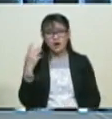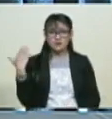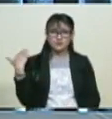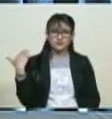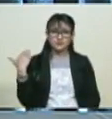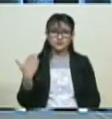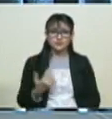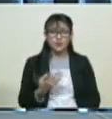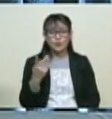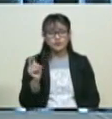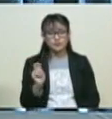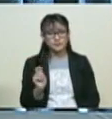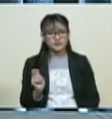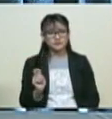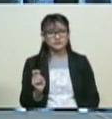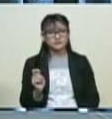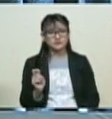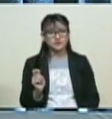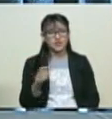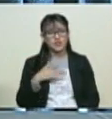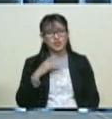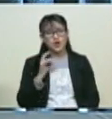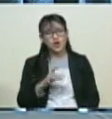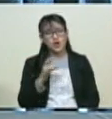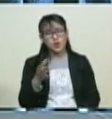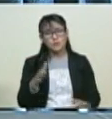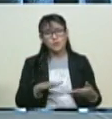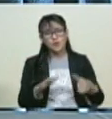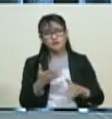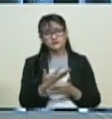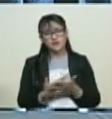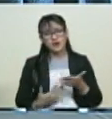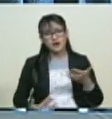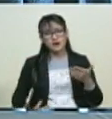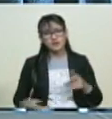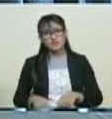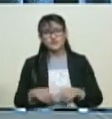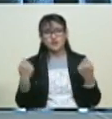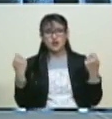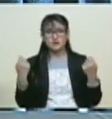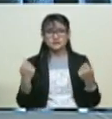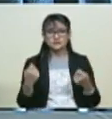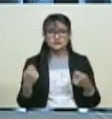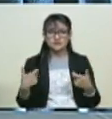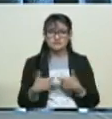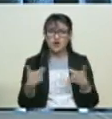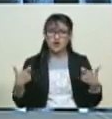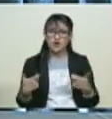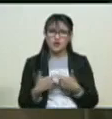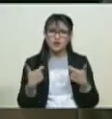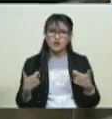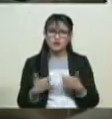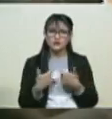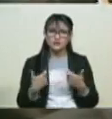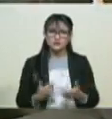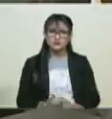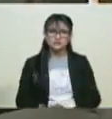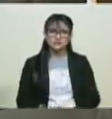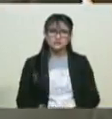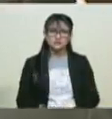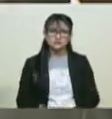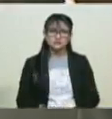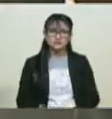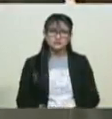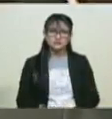cuatro meses de dolor de muerte de sangre de violencia de enfrentamiento insistido